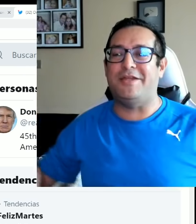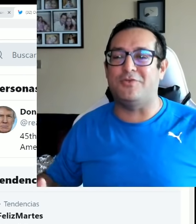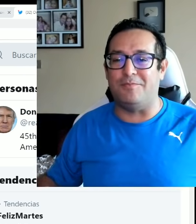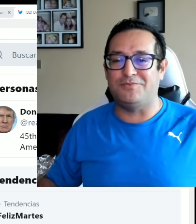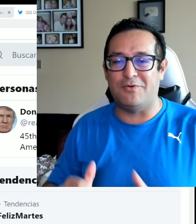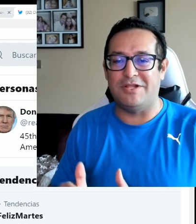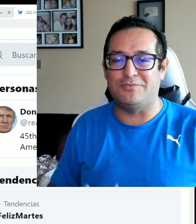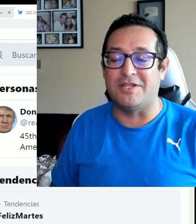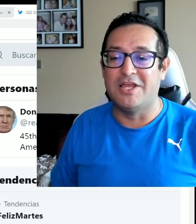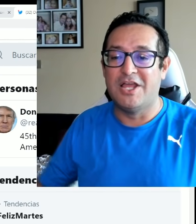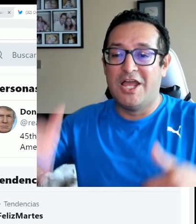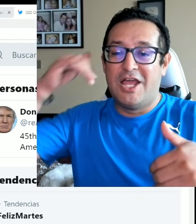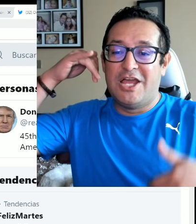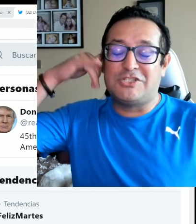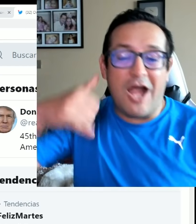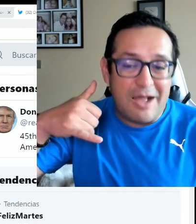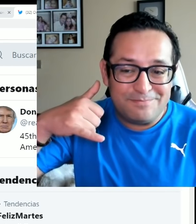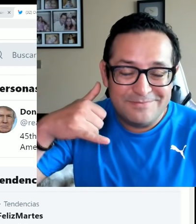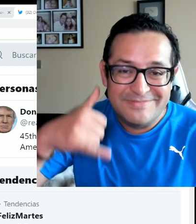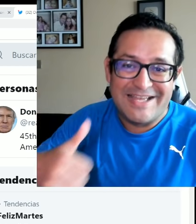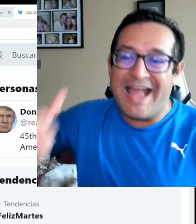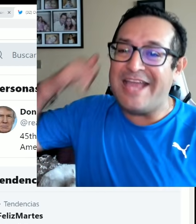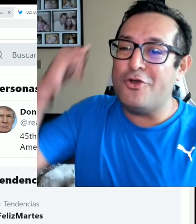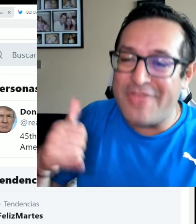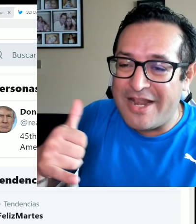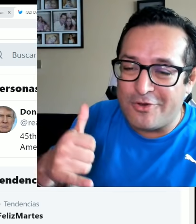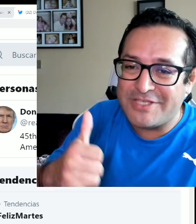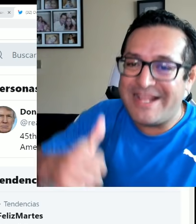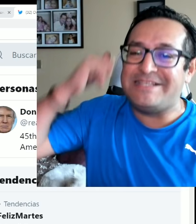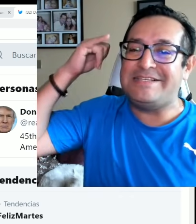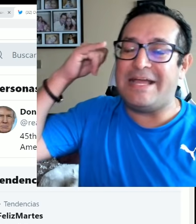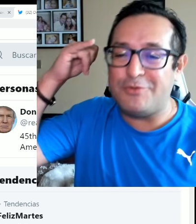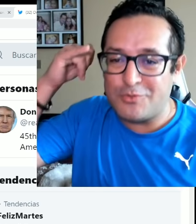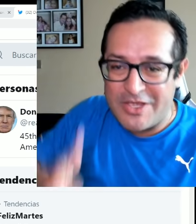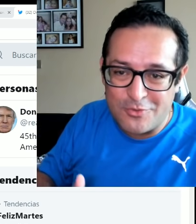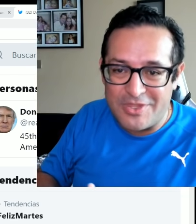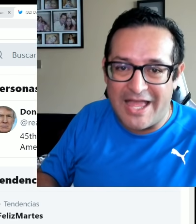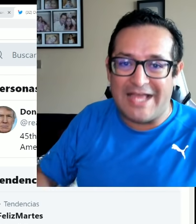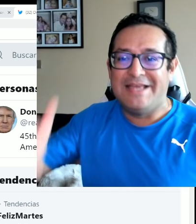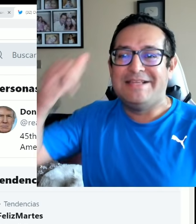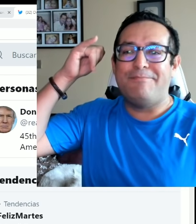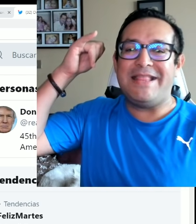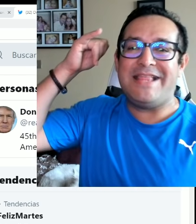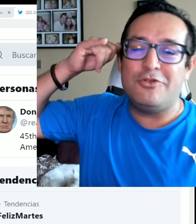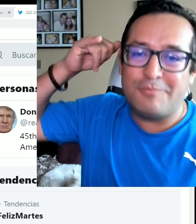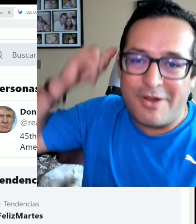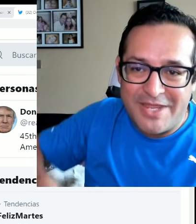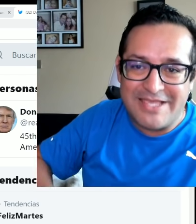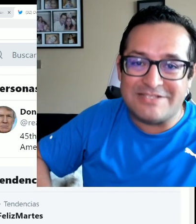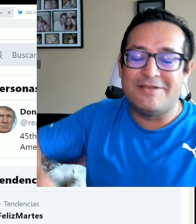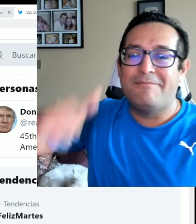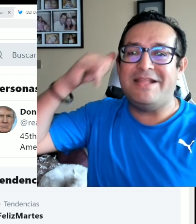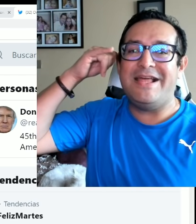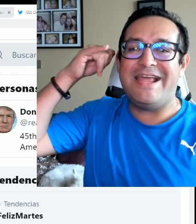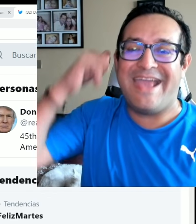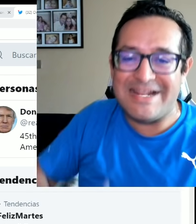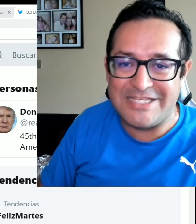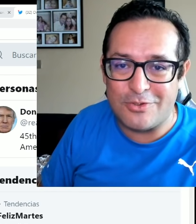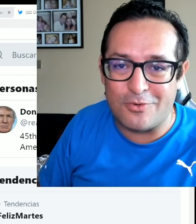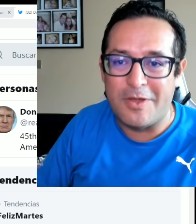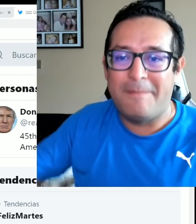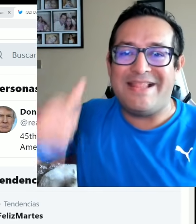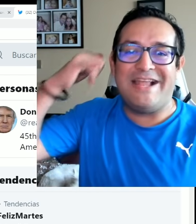lo que espera otro según el tweet para ayudarnos necesitamos tu ayuda mandan los marlins manda el